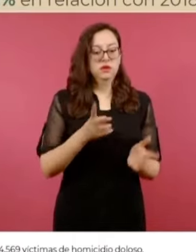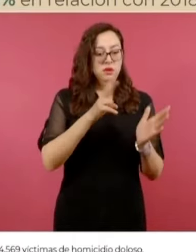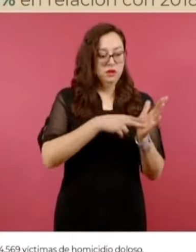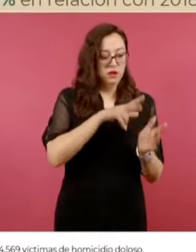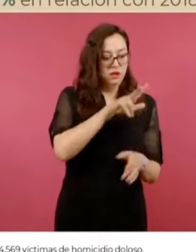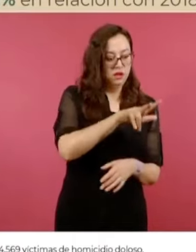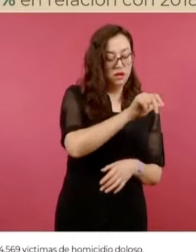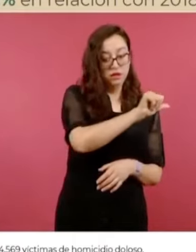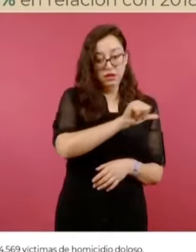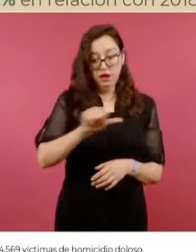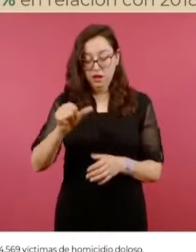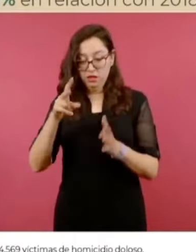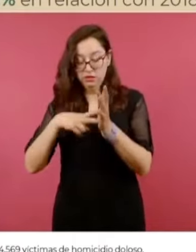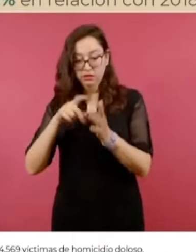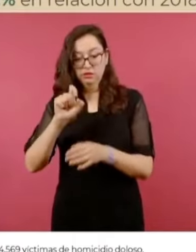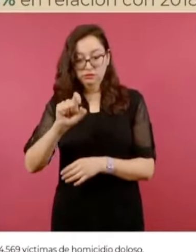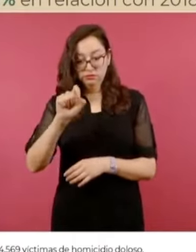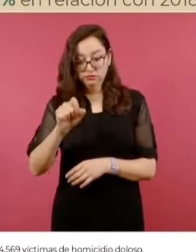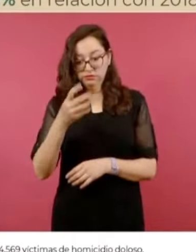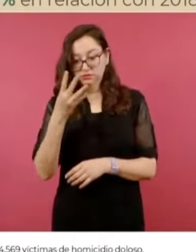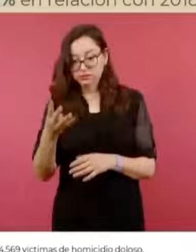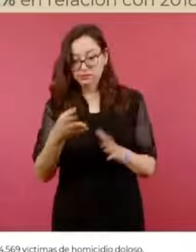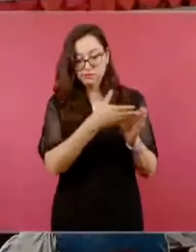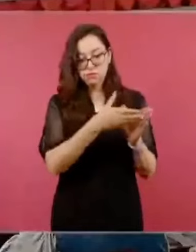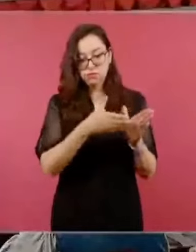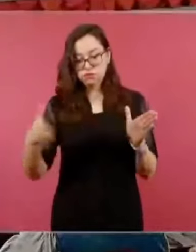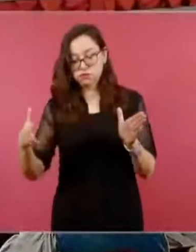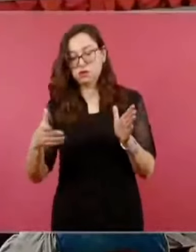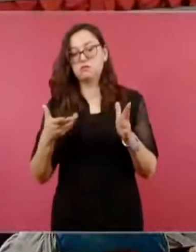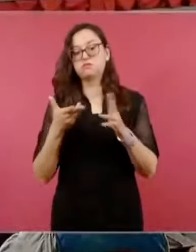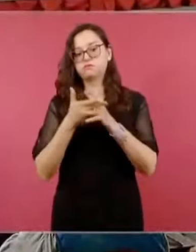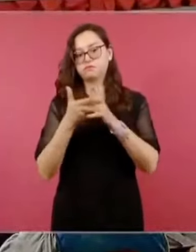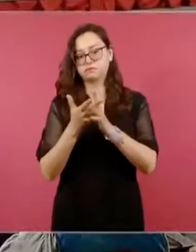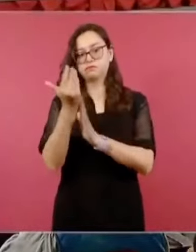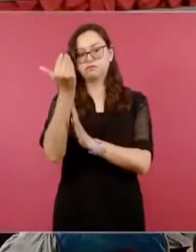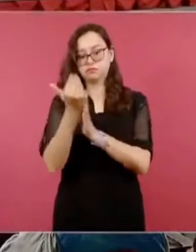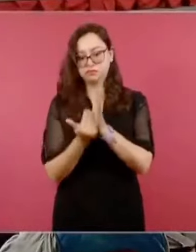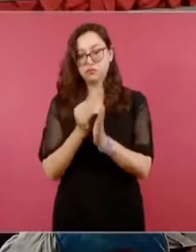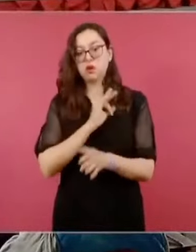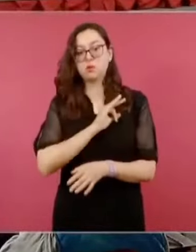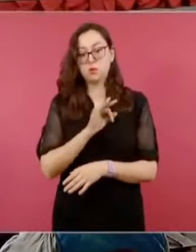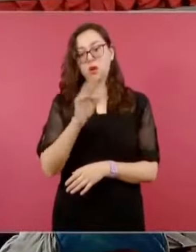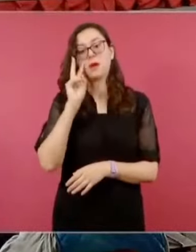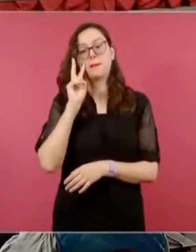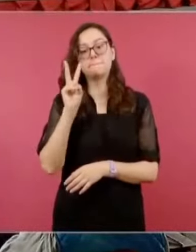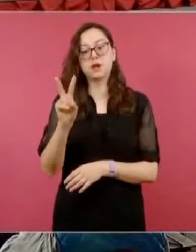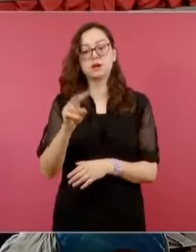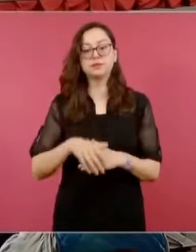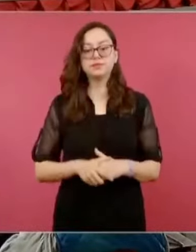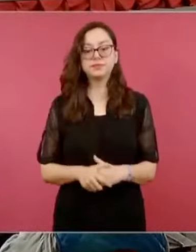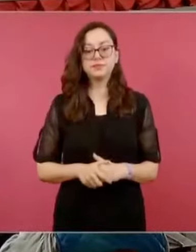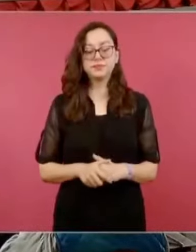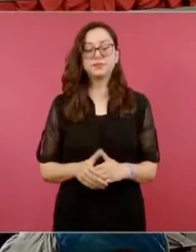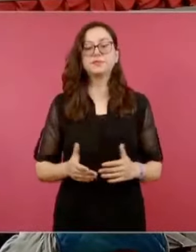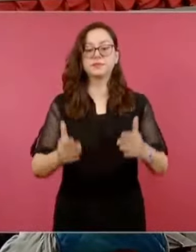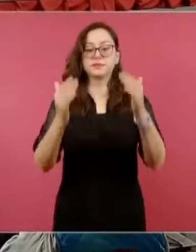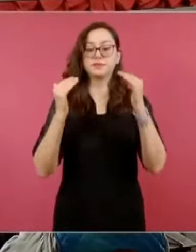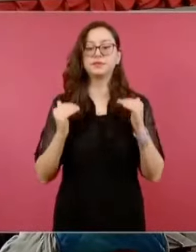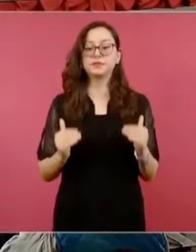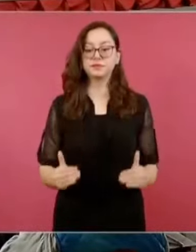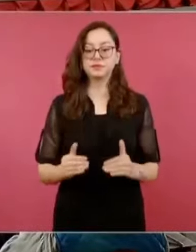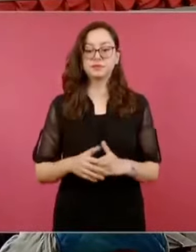a 2024 de menos 2% en homicidio doloso adelante también en